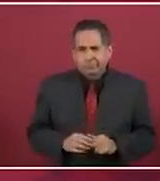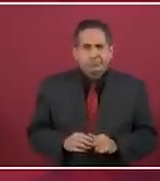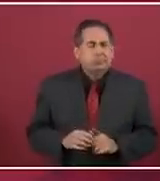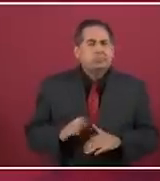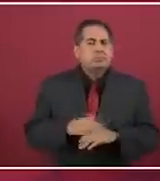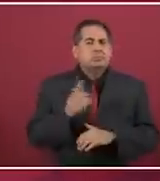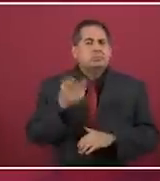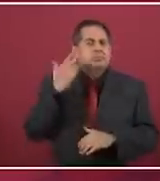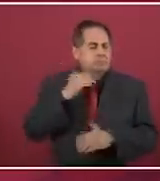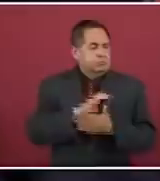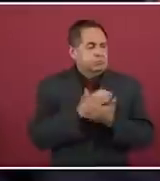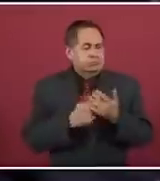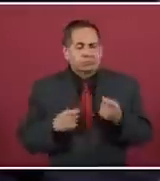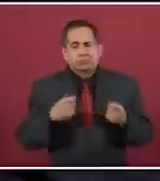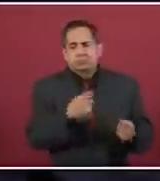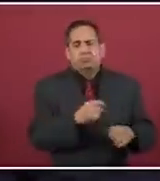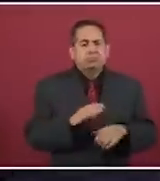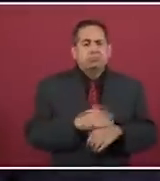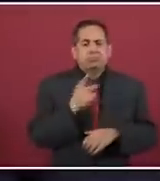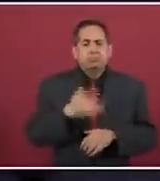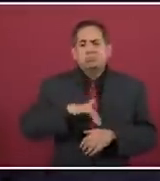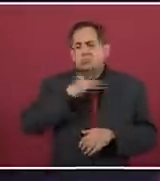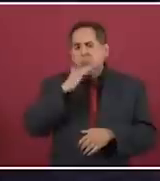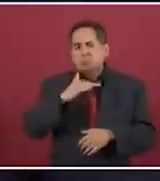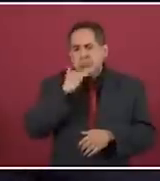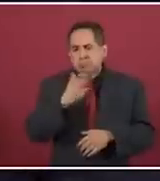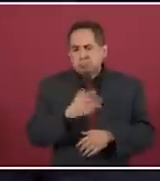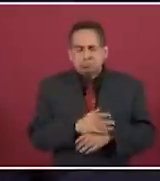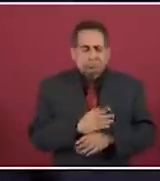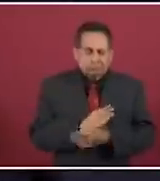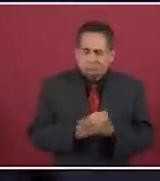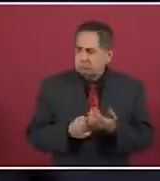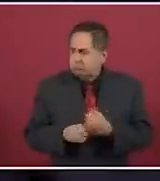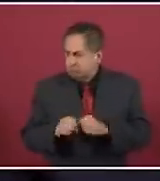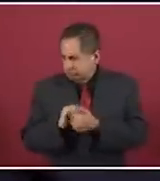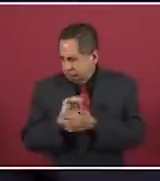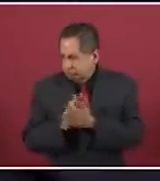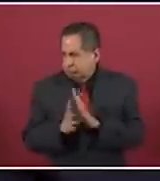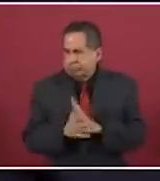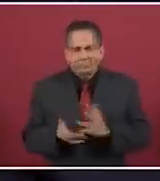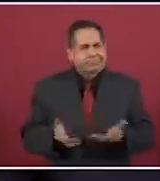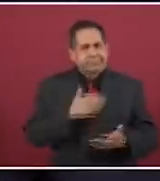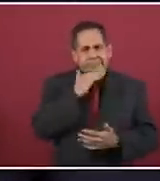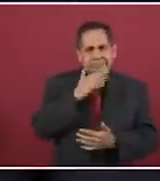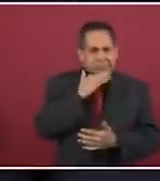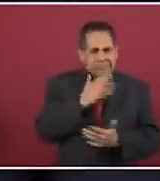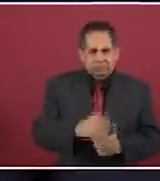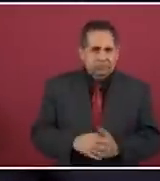por la corrupción, por la asociación delictuosa.